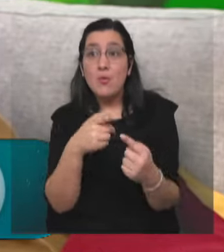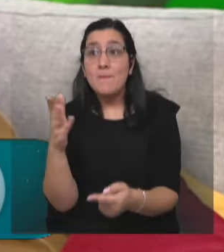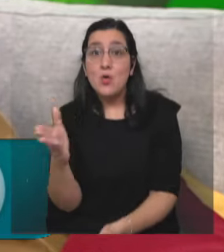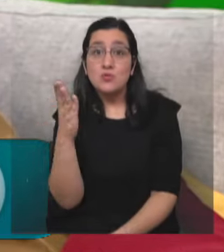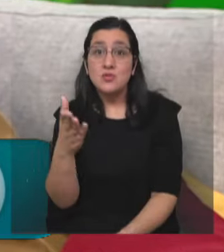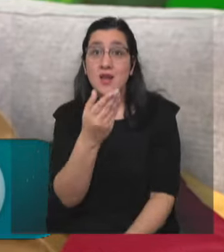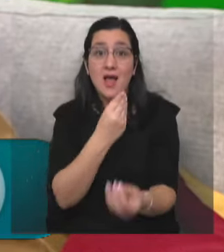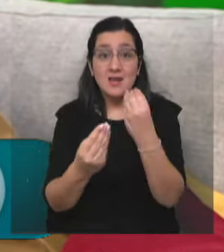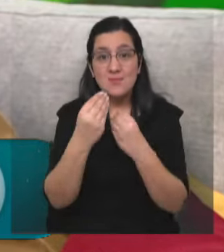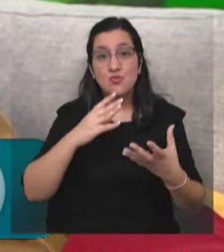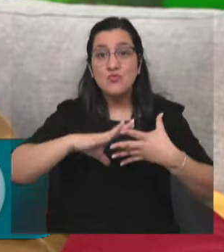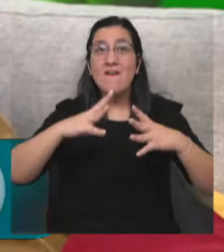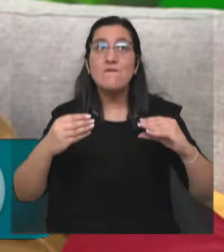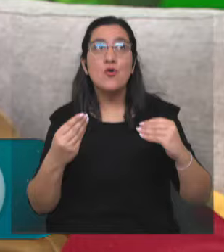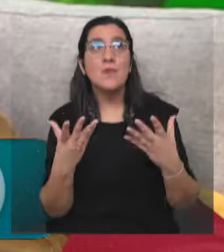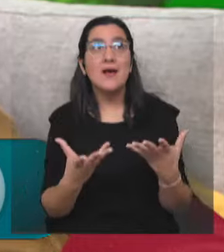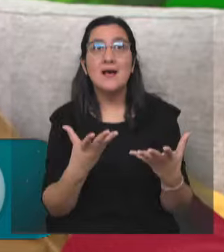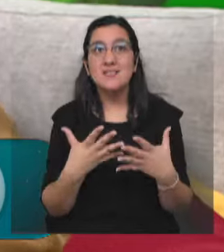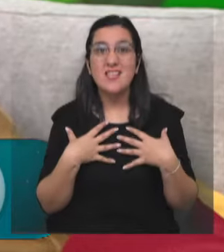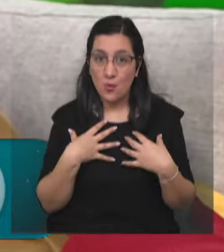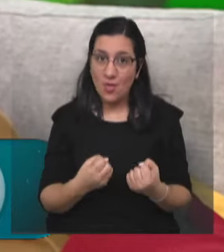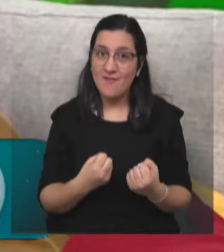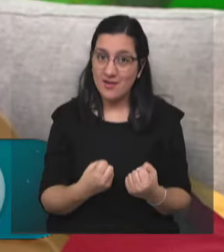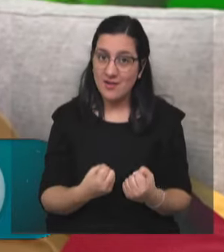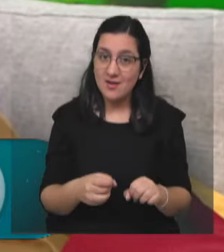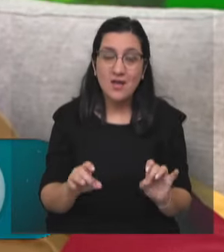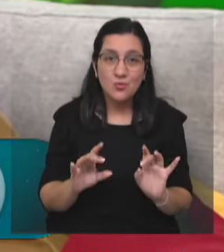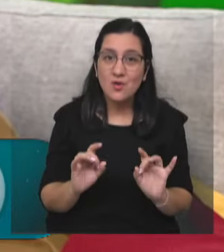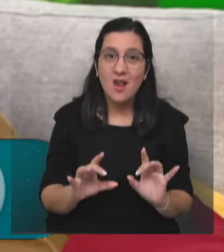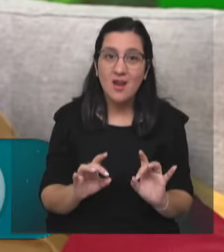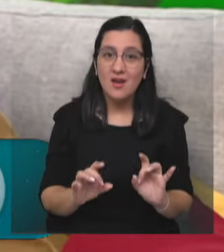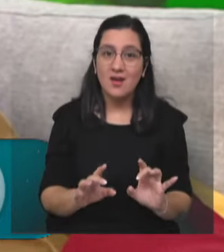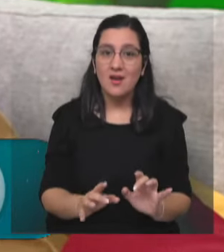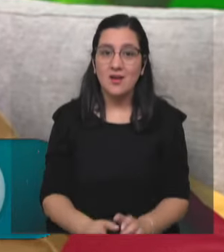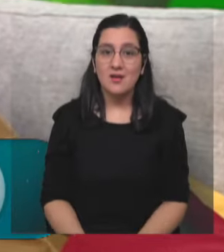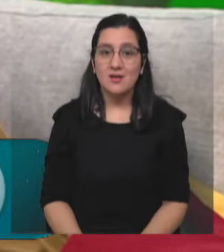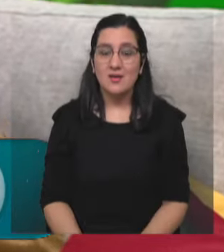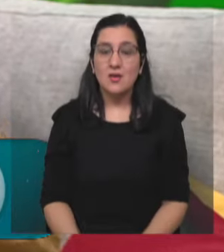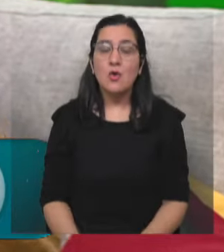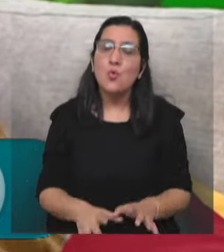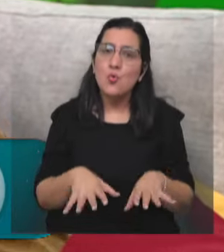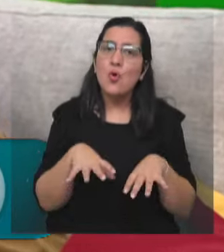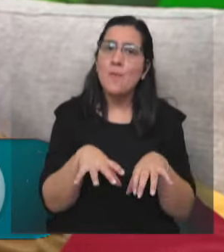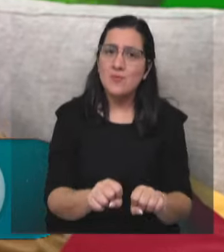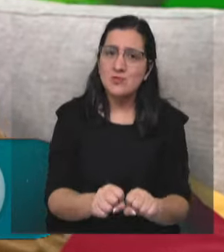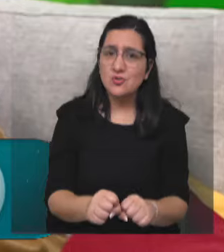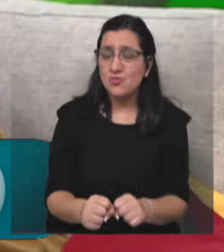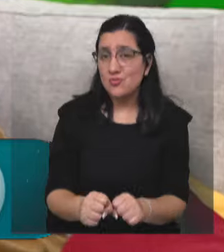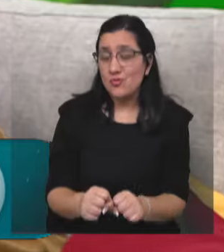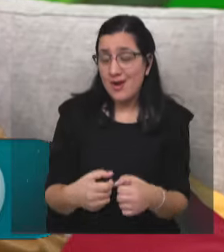los alimentos de una forma sana, con un compromiso con la salud